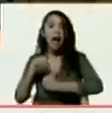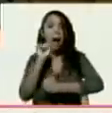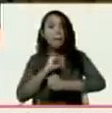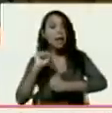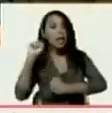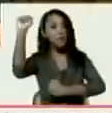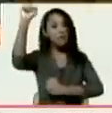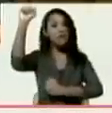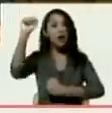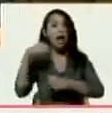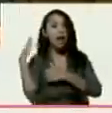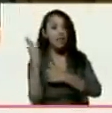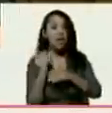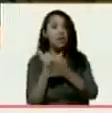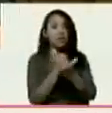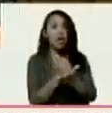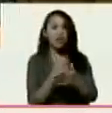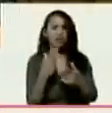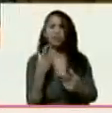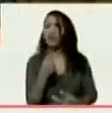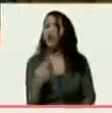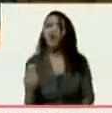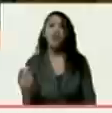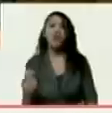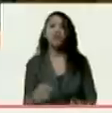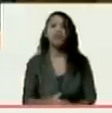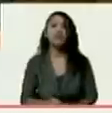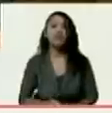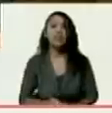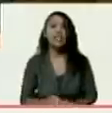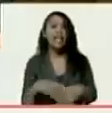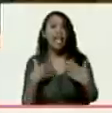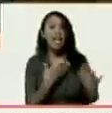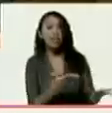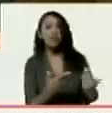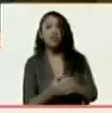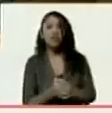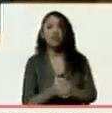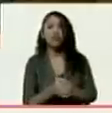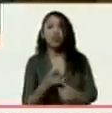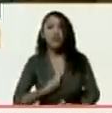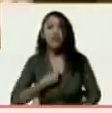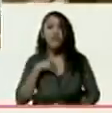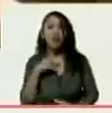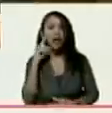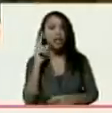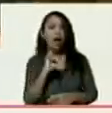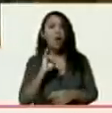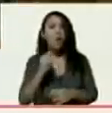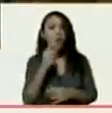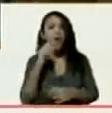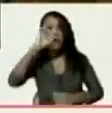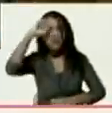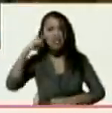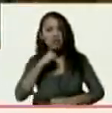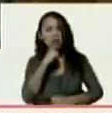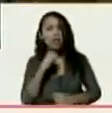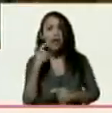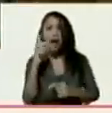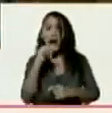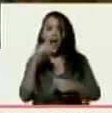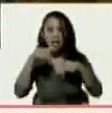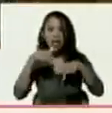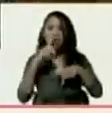Aquí está Guaycaipuro, aquí está Josefa Camejo, aquí está Juana Ramírez la Avanzadora, está Francisco de Miranda, aquí no está el Capitán